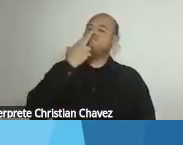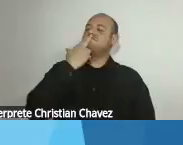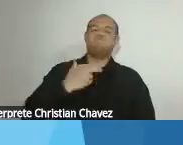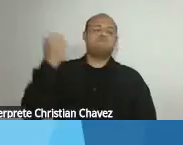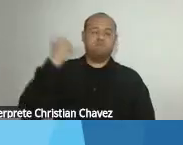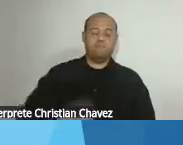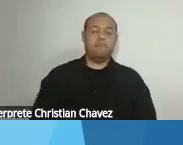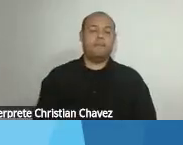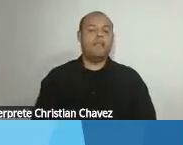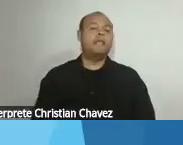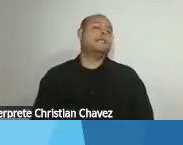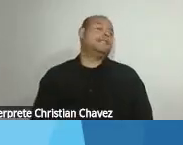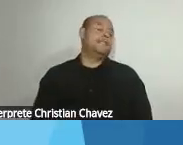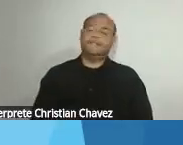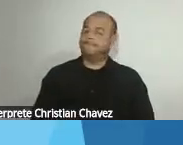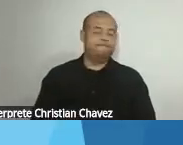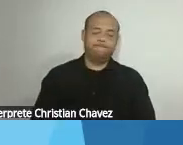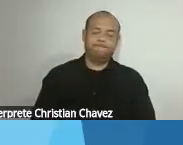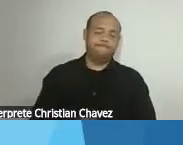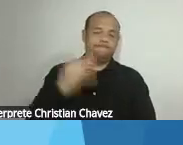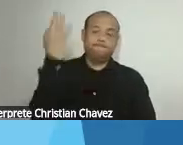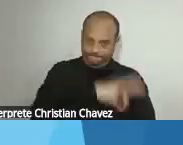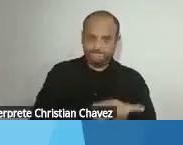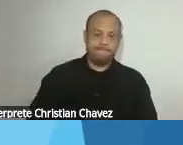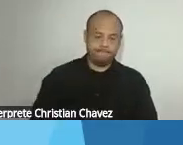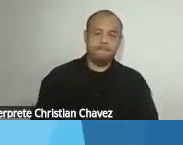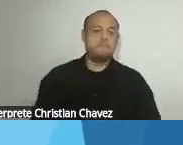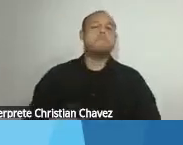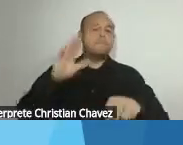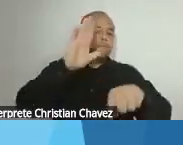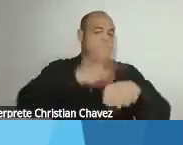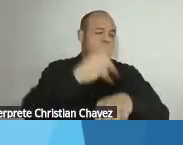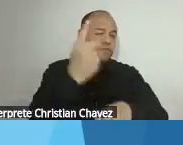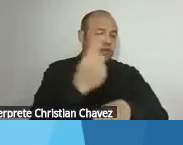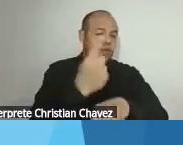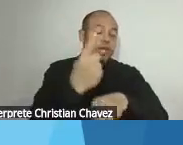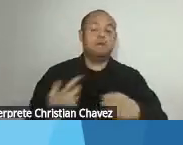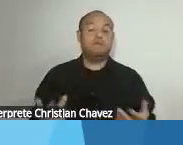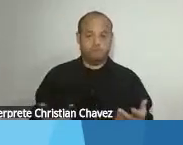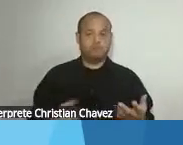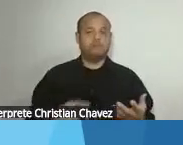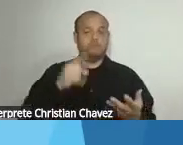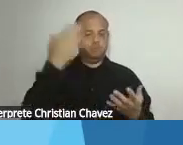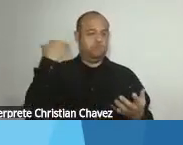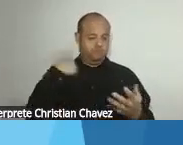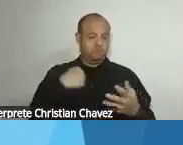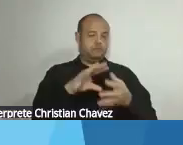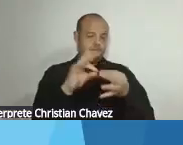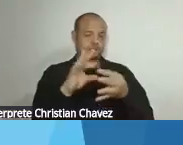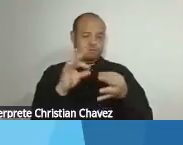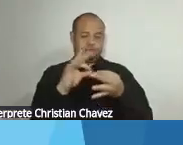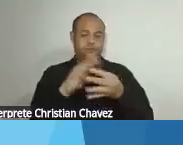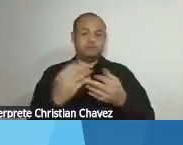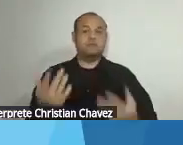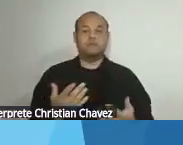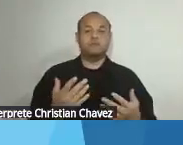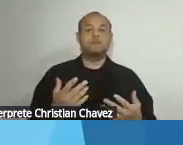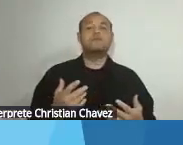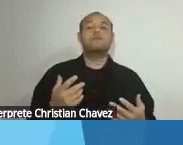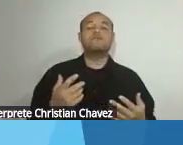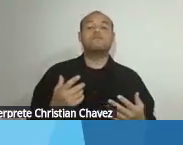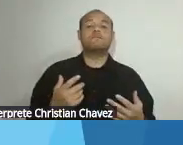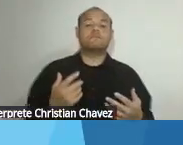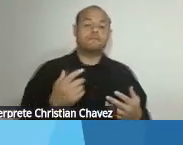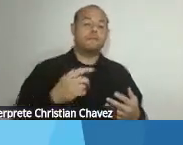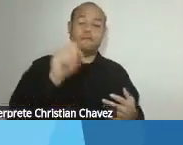es, esto es falso, totalmente. ¿Por qué? Porque, como bien lo mencionaba, eh, en la